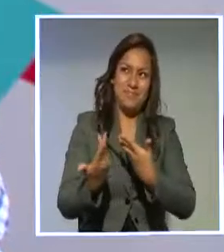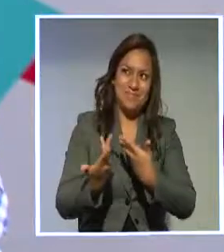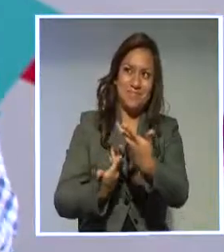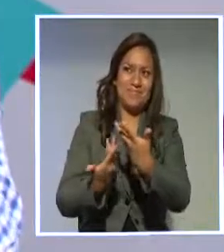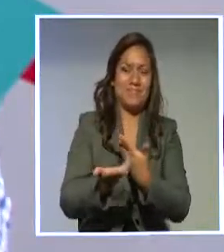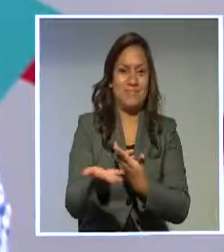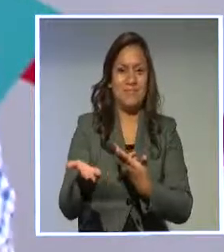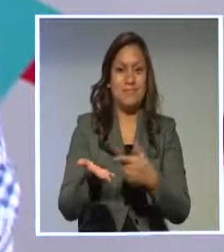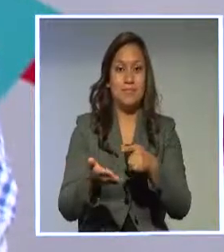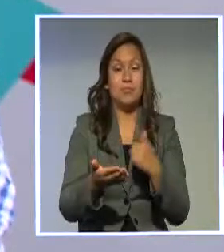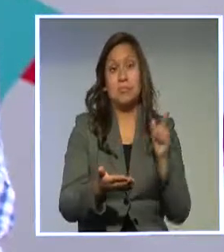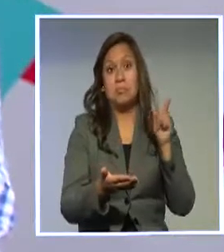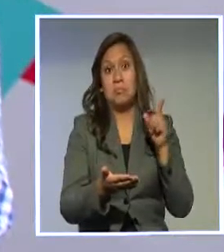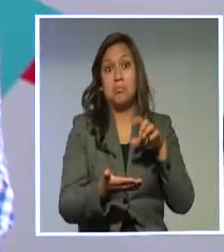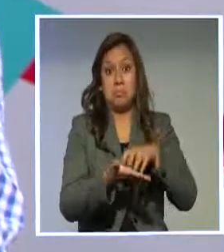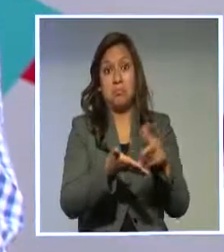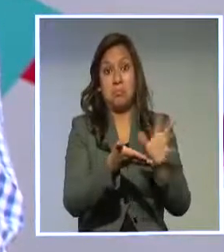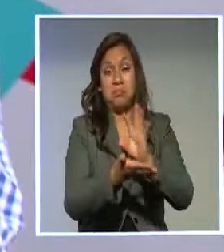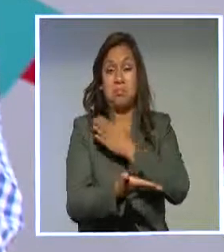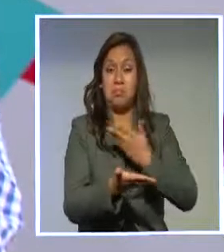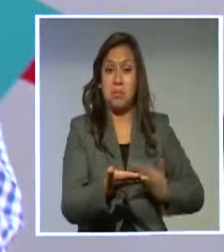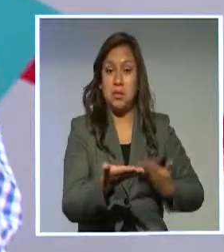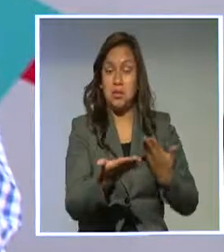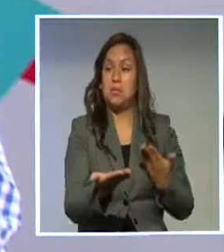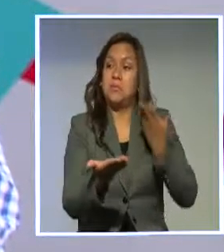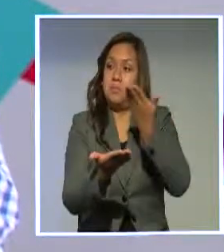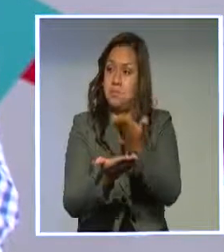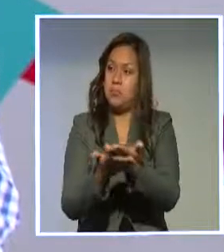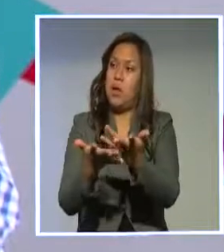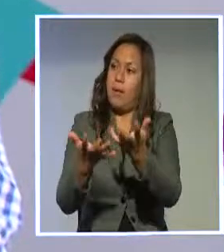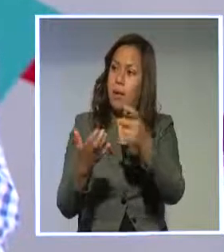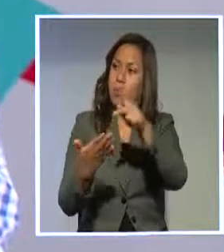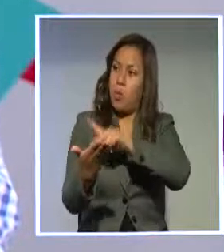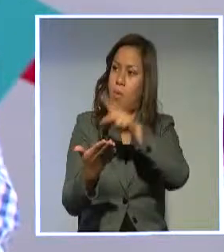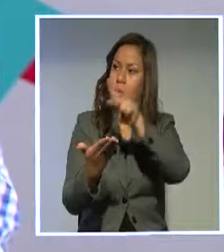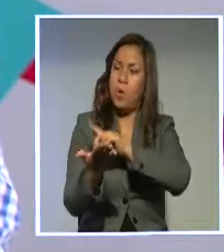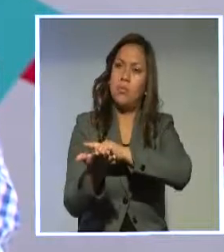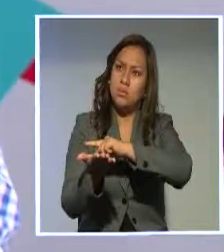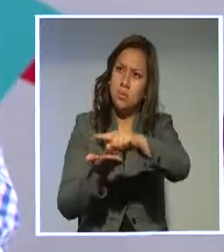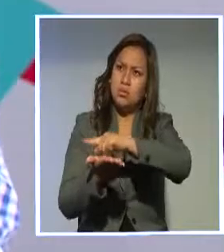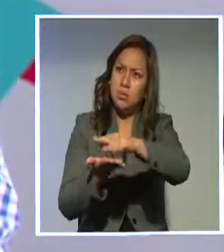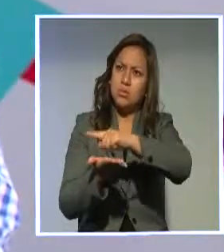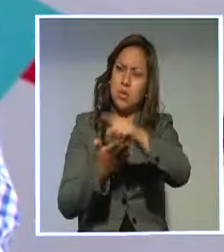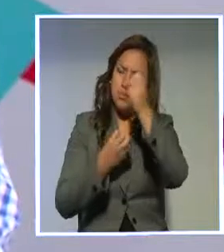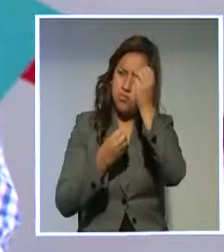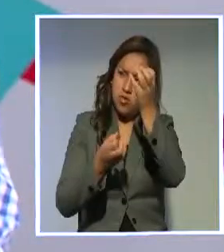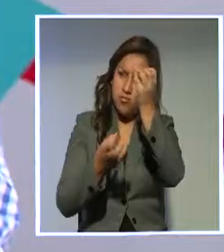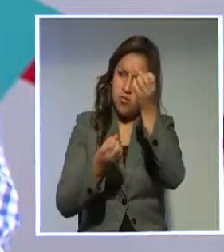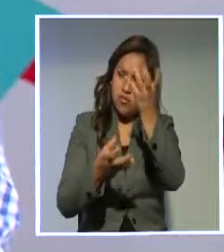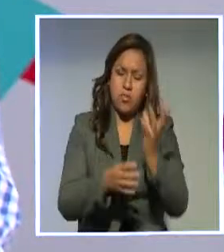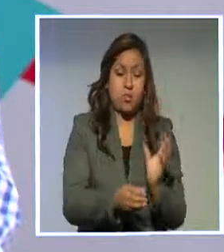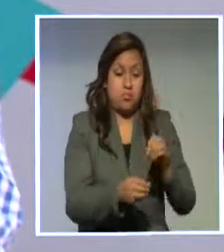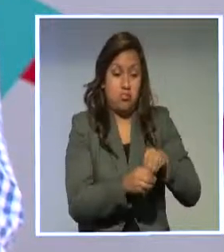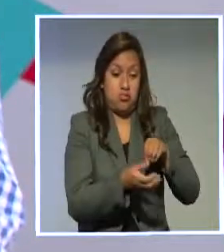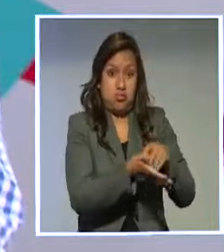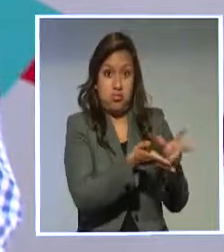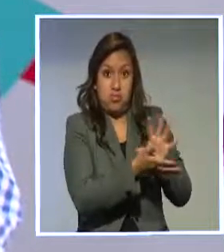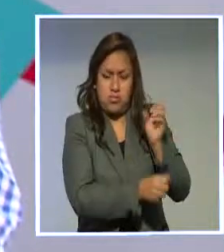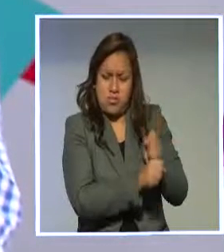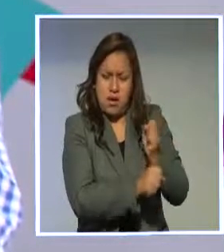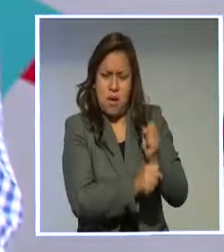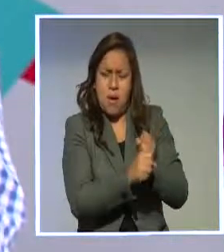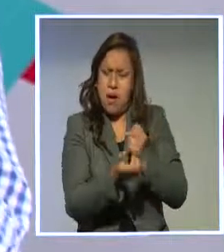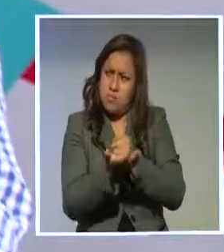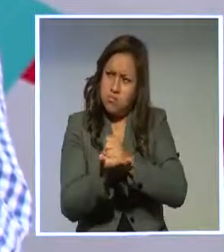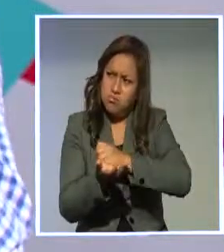iniciativa de ella, de Gabriela Rivadeneira, semana a semana dar a conocer qué es lo que hace la Asamblea Nacional, la presidencia,